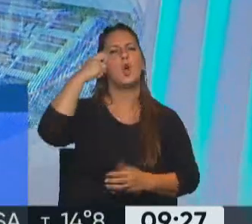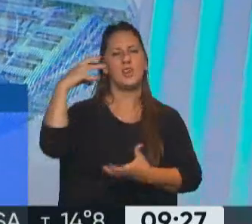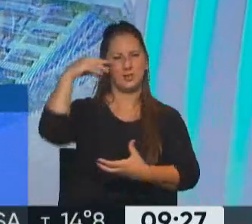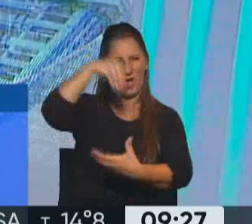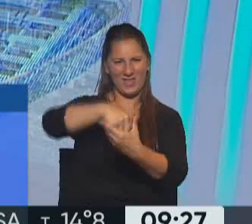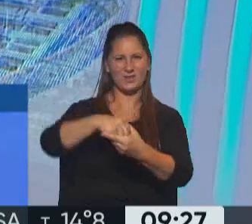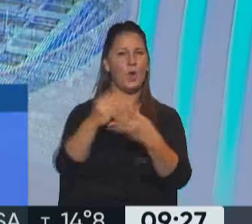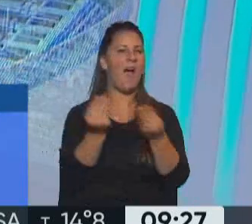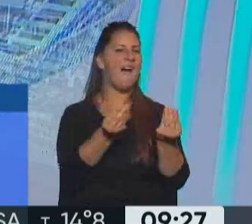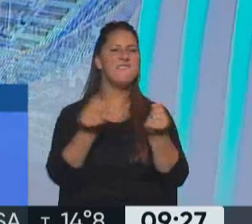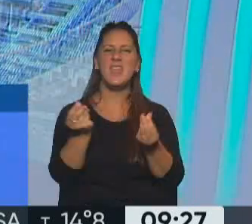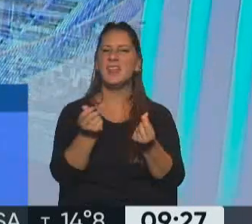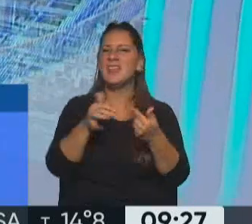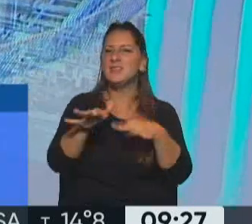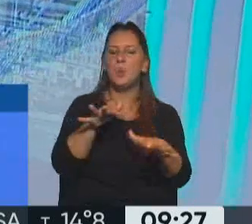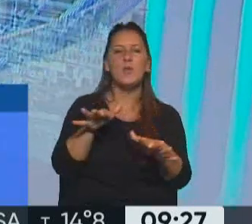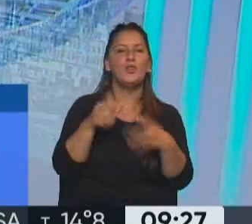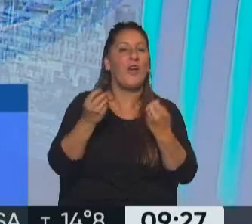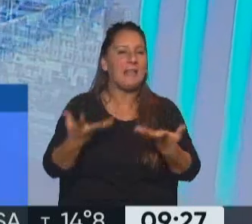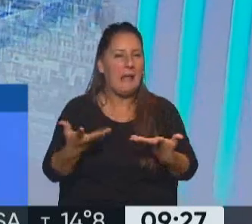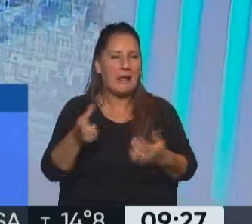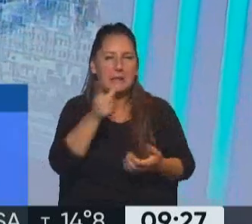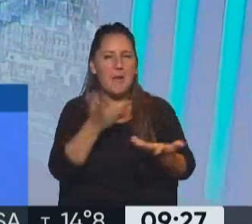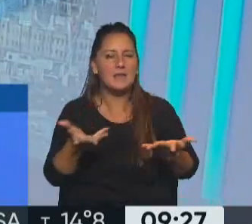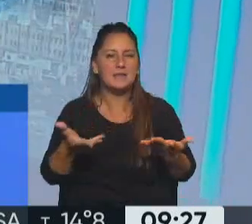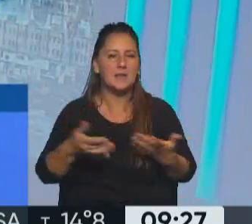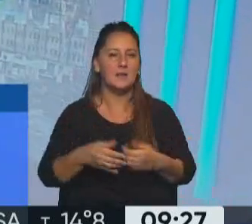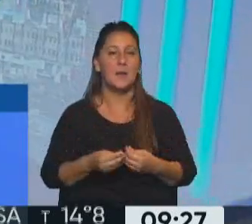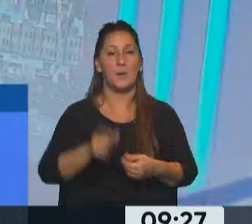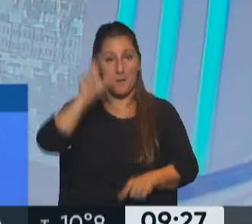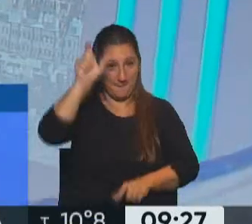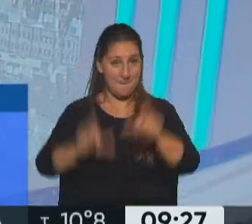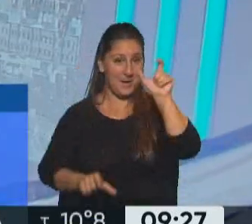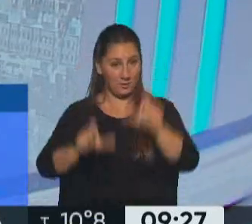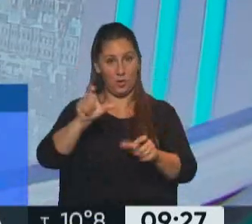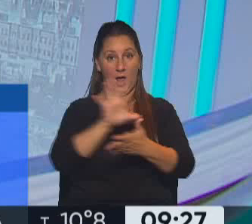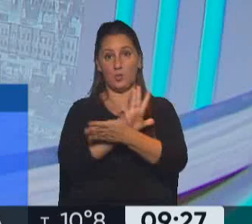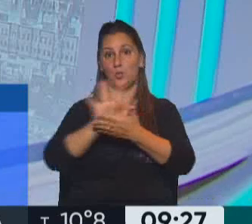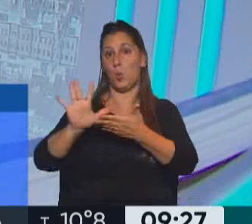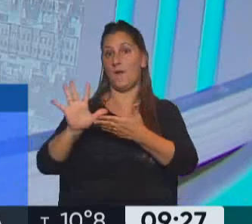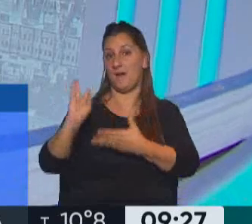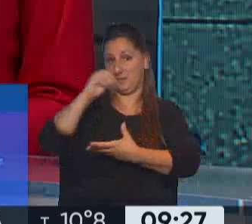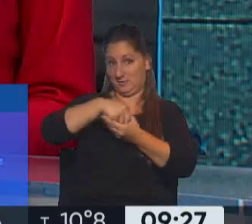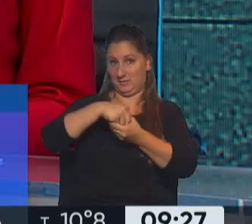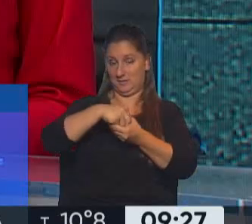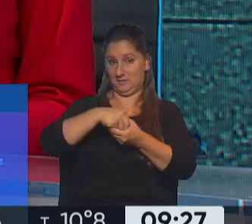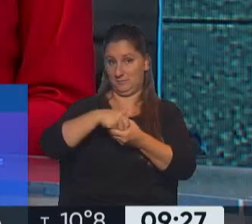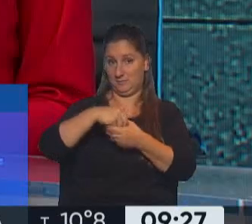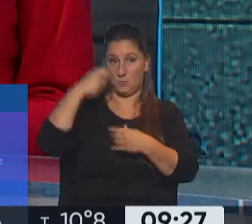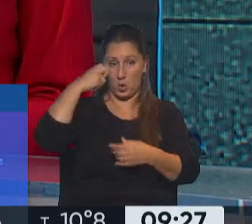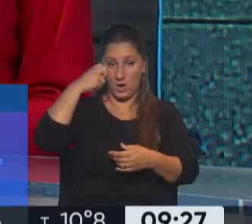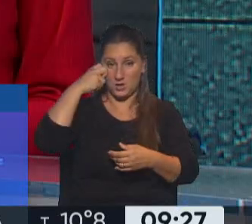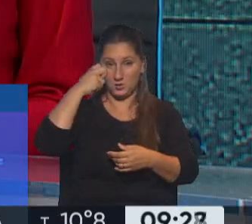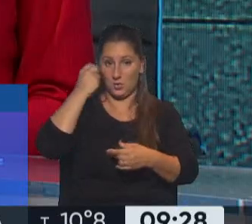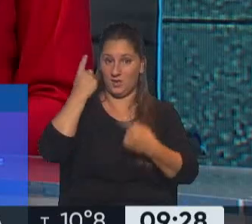¿no? Porque va a tener personajes que ha incorporado la política al Congreso